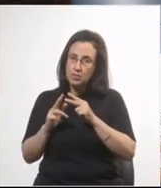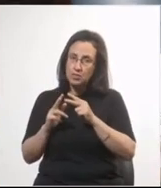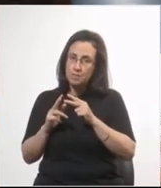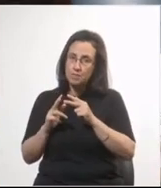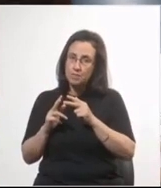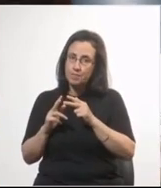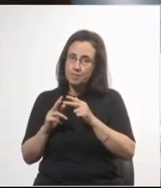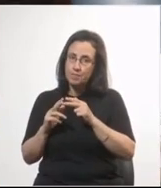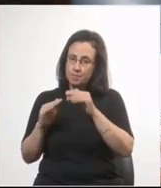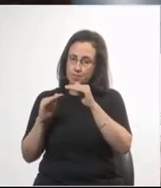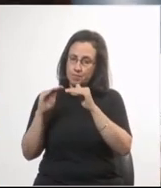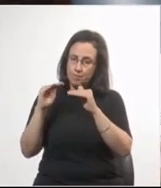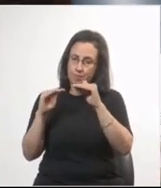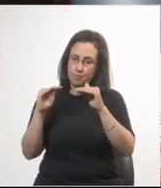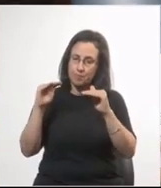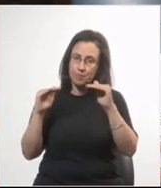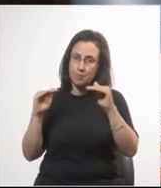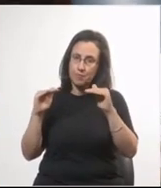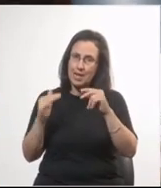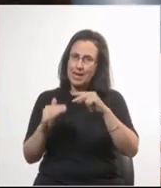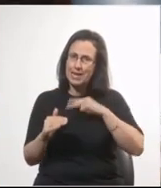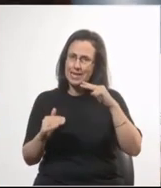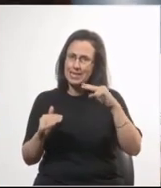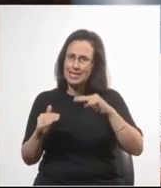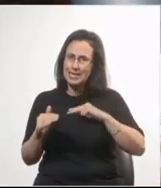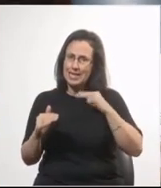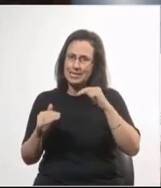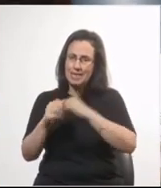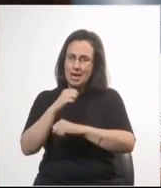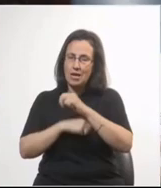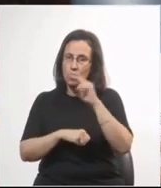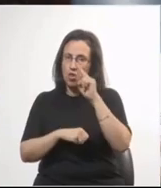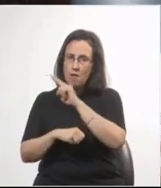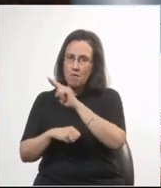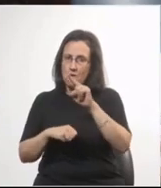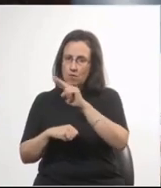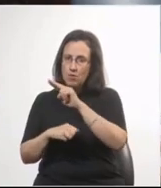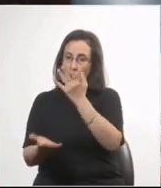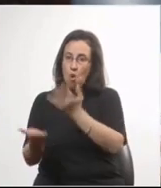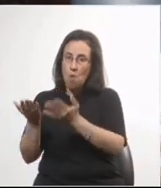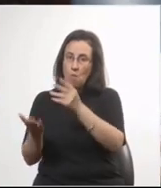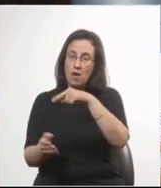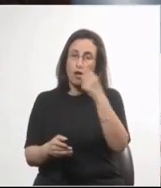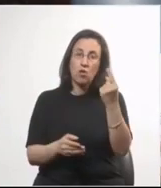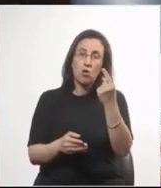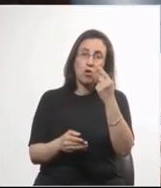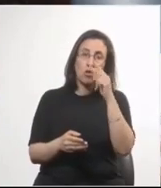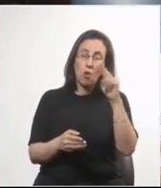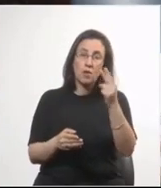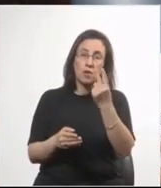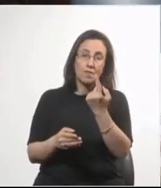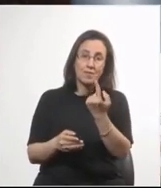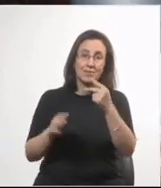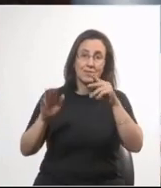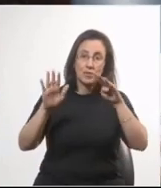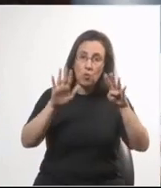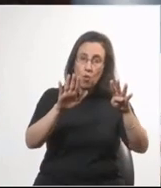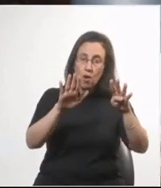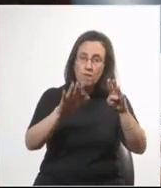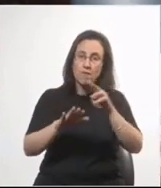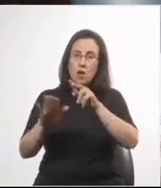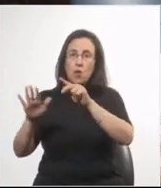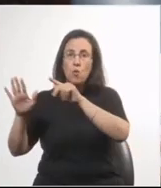la riqueza en más que se generó en el país en el 2022 con relación al 2029 fueron